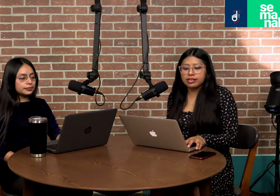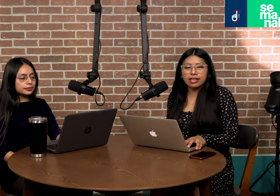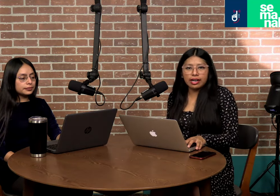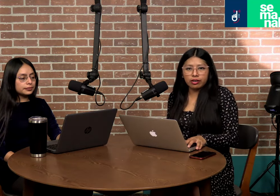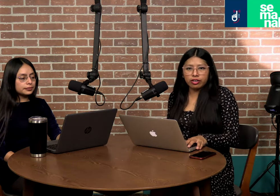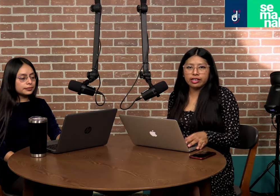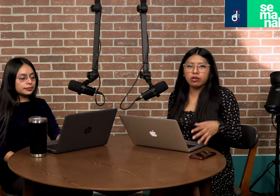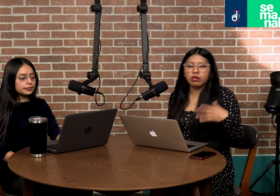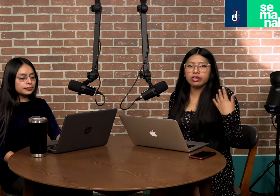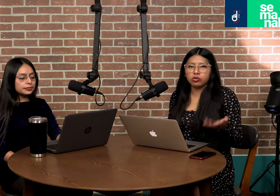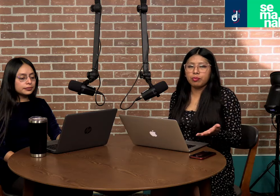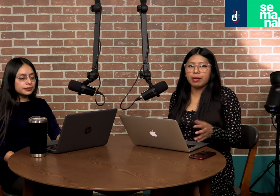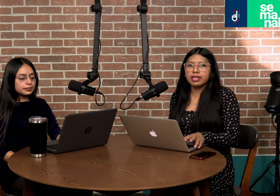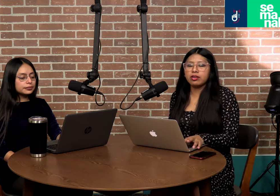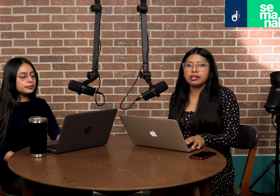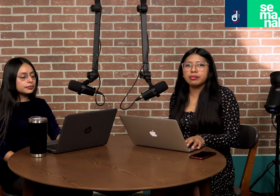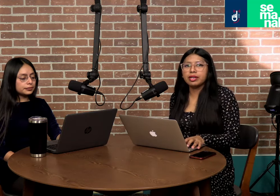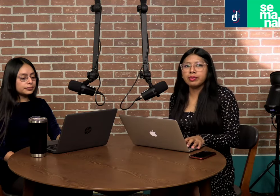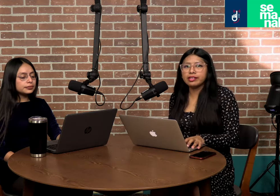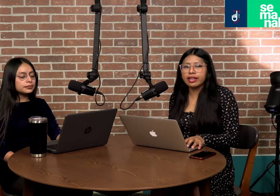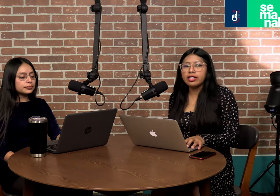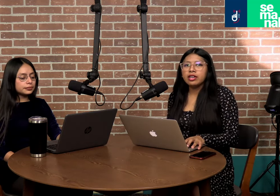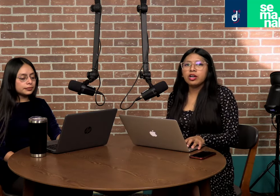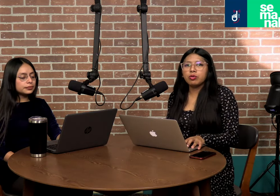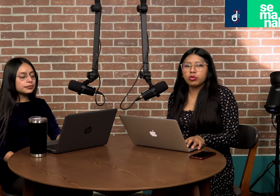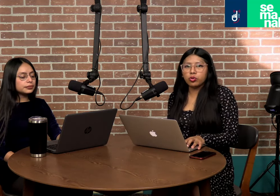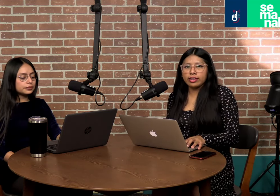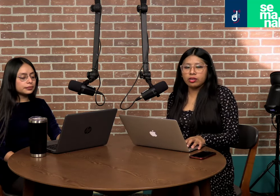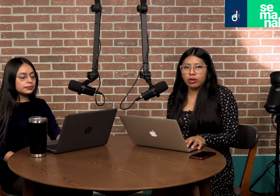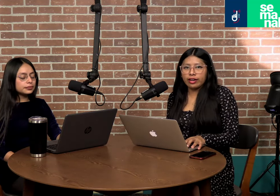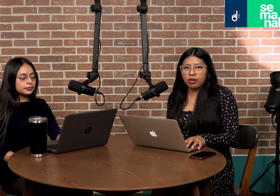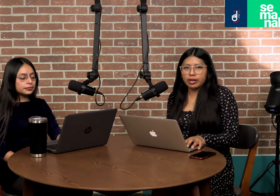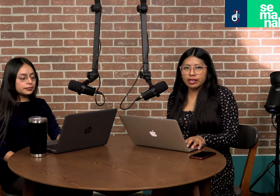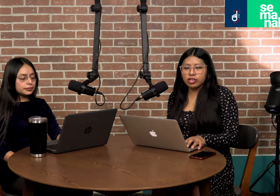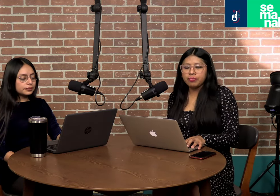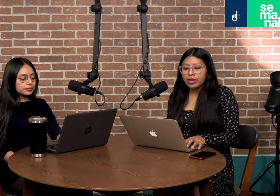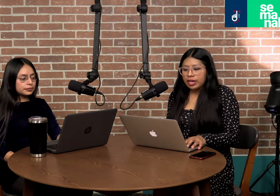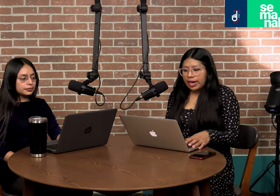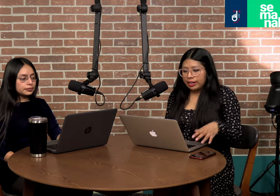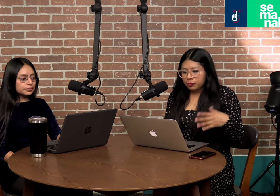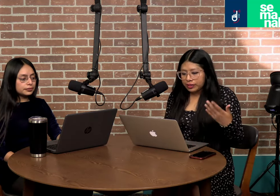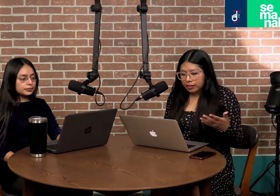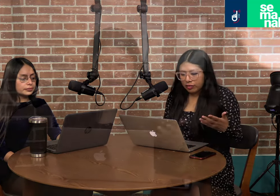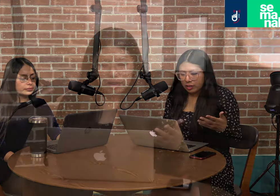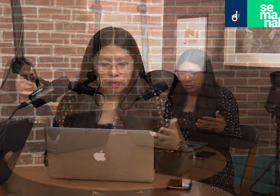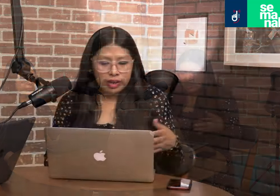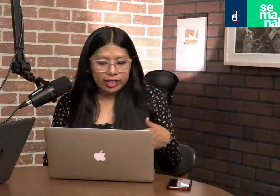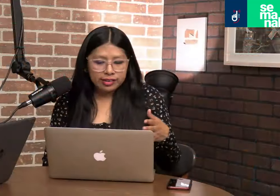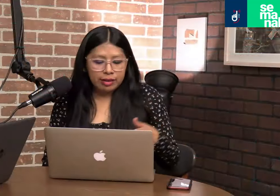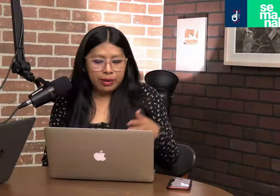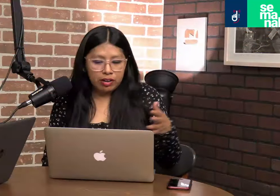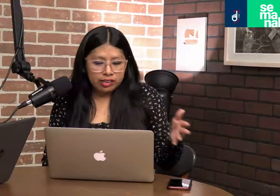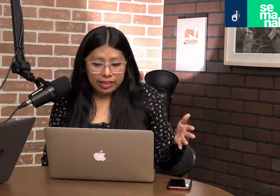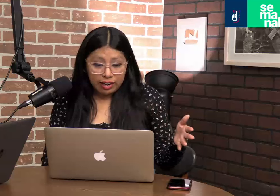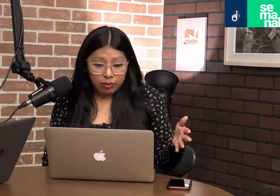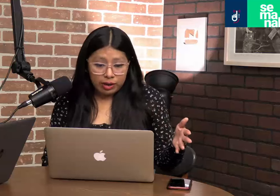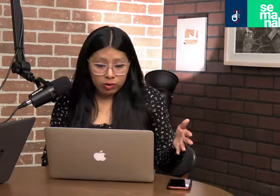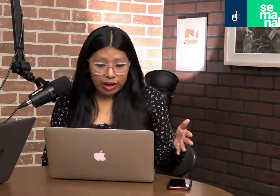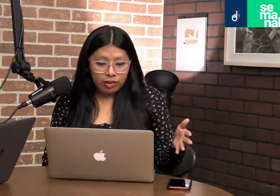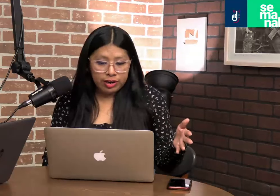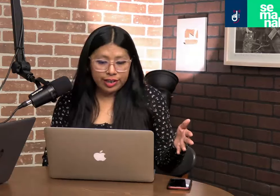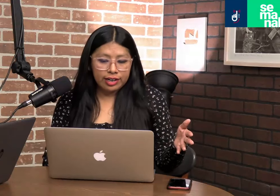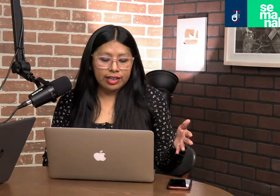Roselia Rodríguez luego de su nombramiento la semana pasada como futura titular de gobernación en específico fue este periodista de